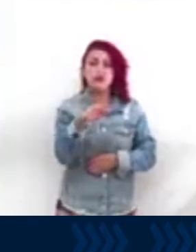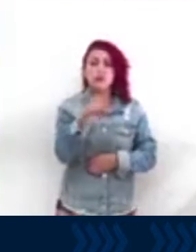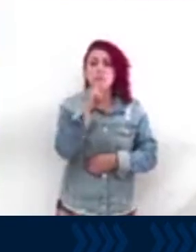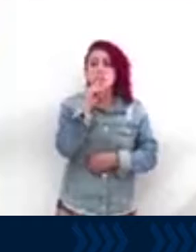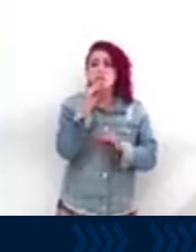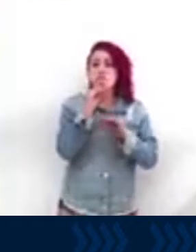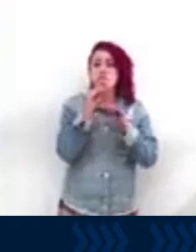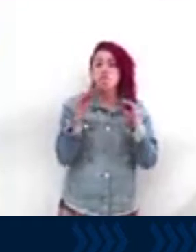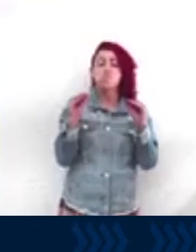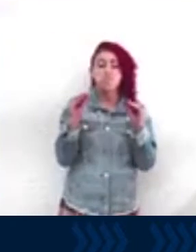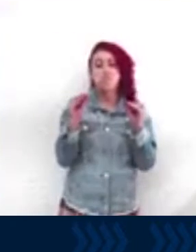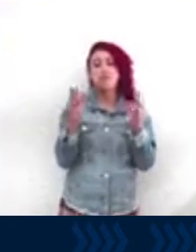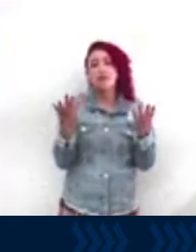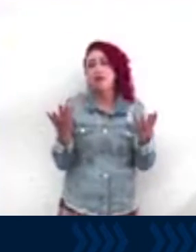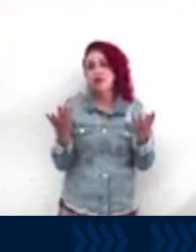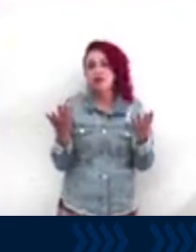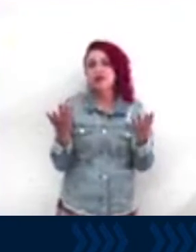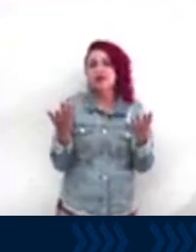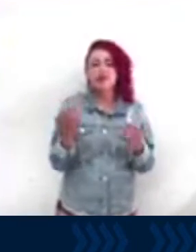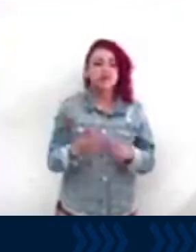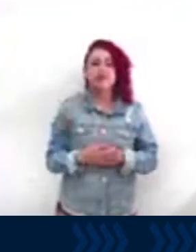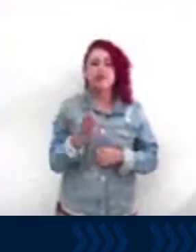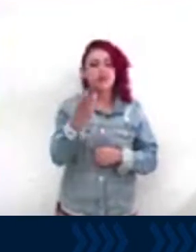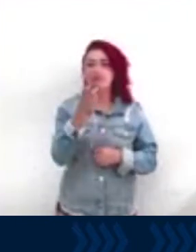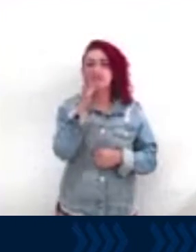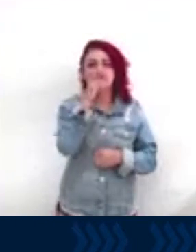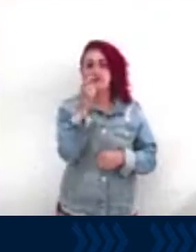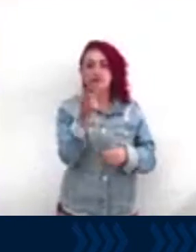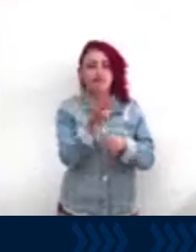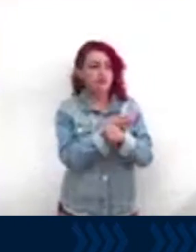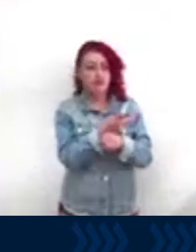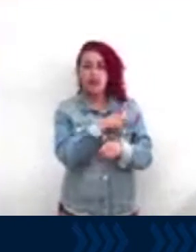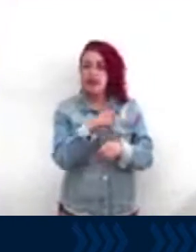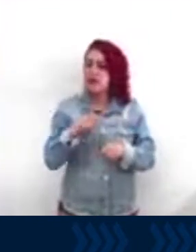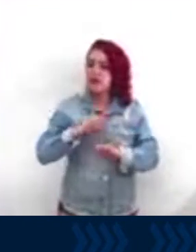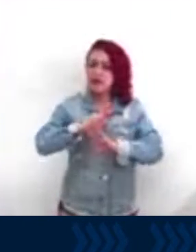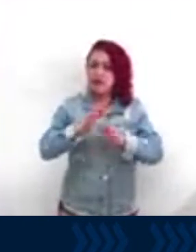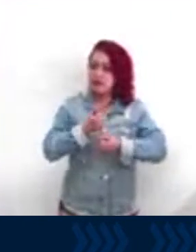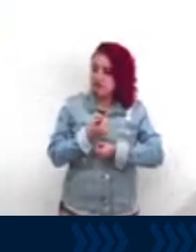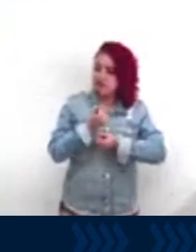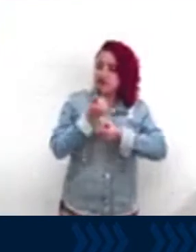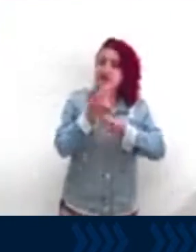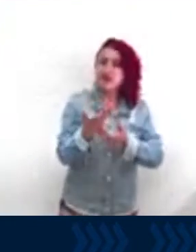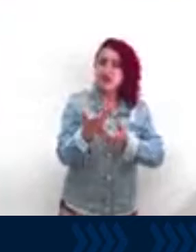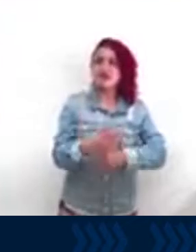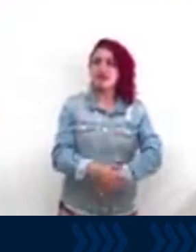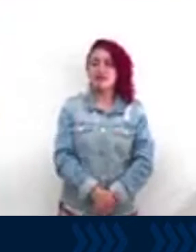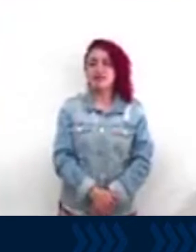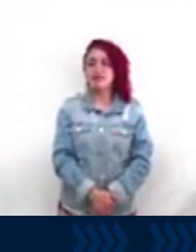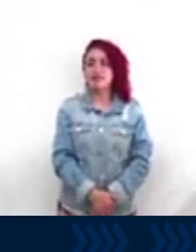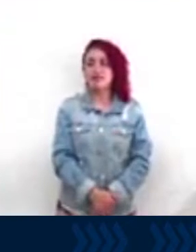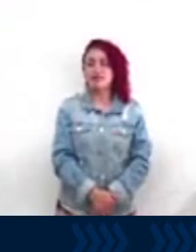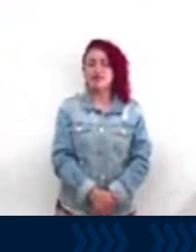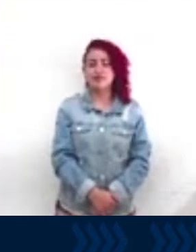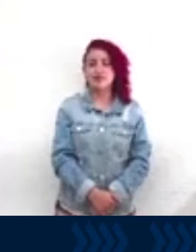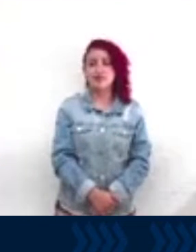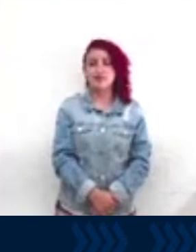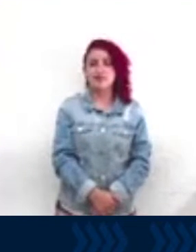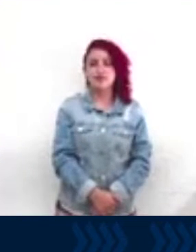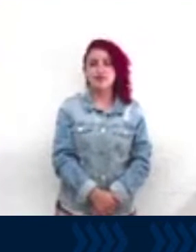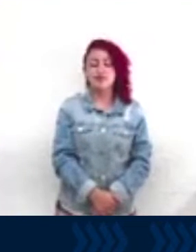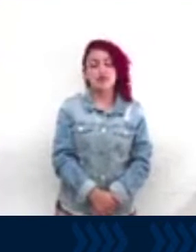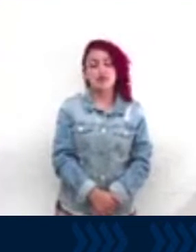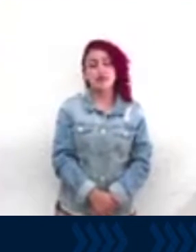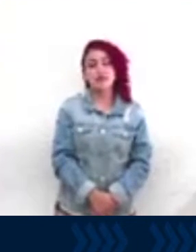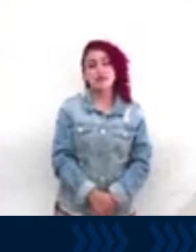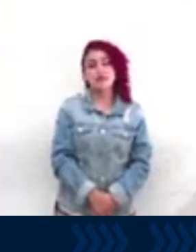quedado callado. Y eso no puede ocurrir, tiene que ya manifestarse. Entonces, ya